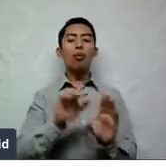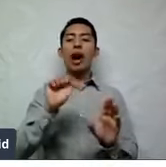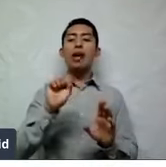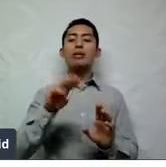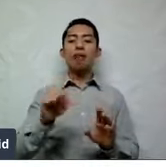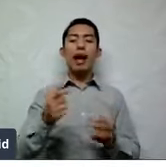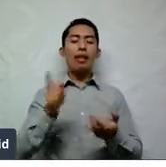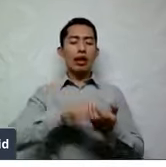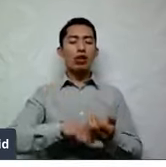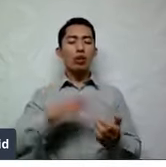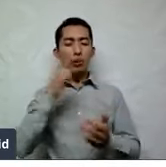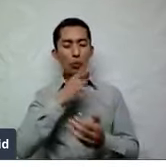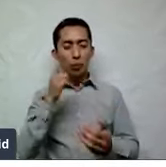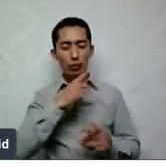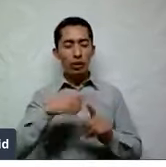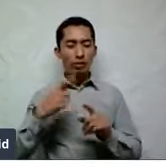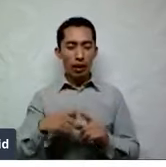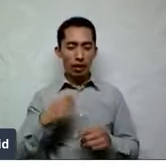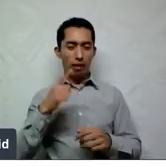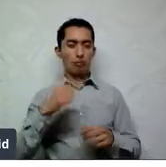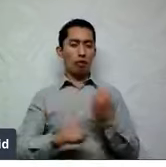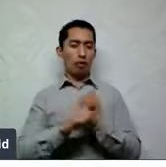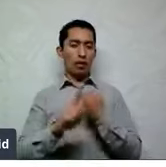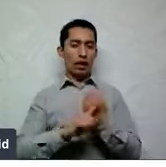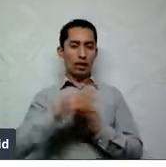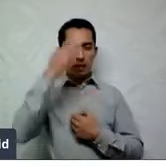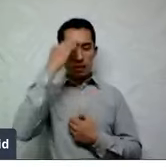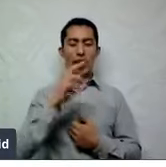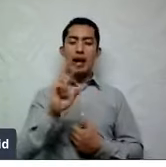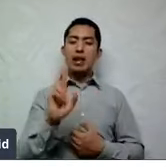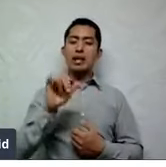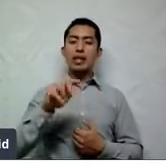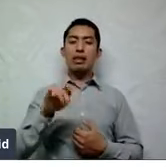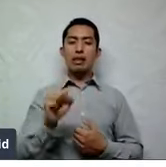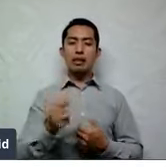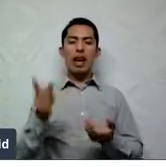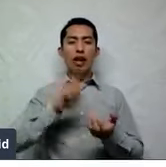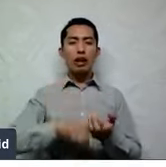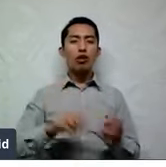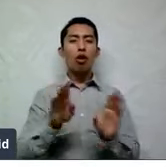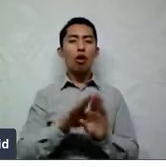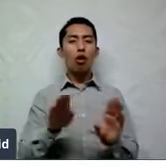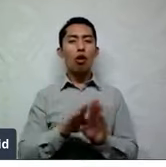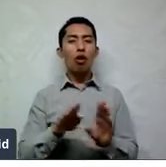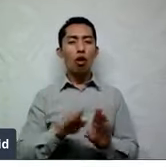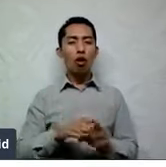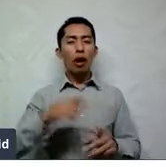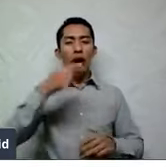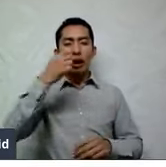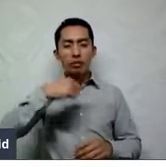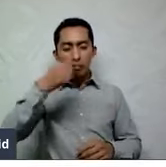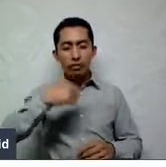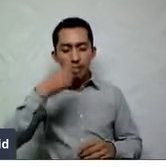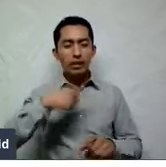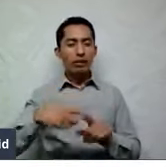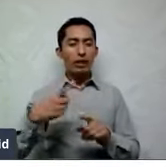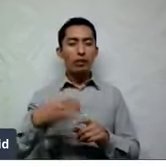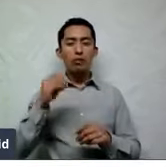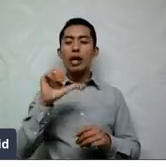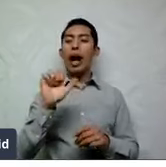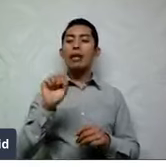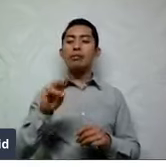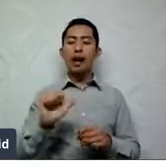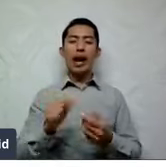alergia, todos están familiarizados con la rinitis alérgica, que es el catarro crónico, todos están familiarizados con el